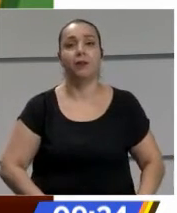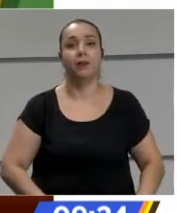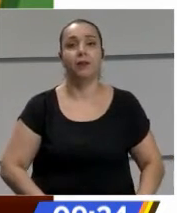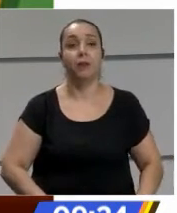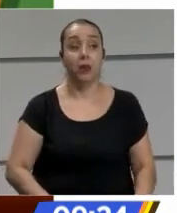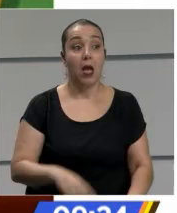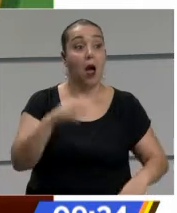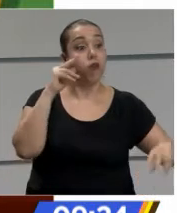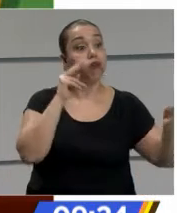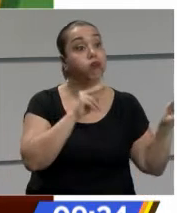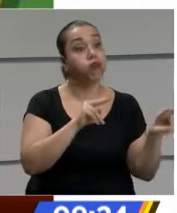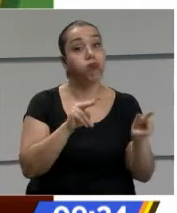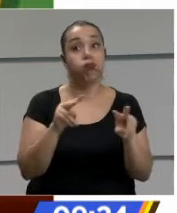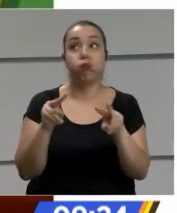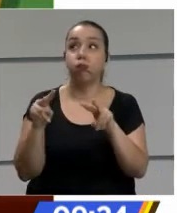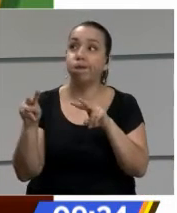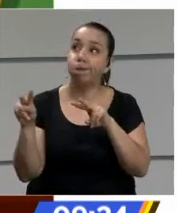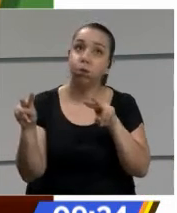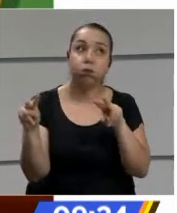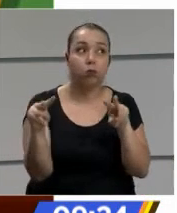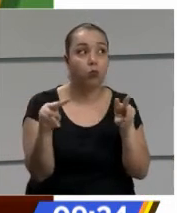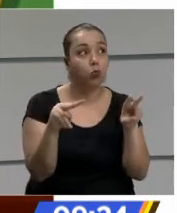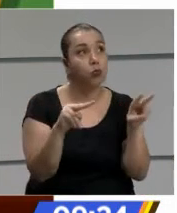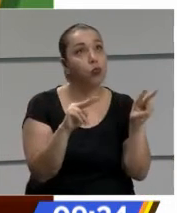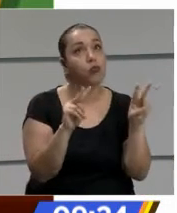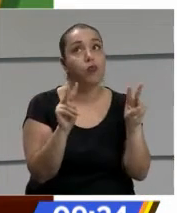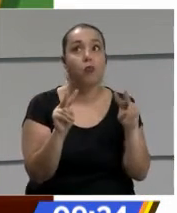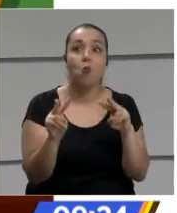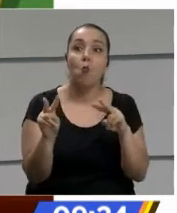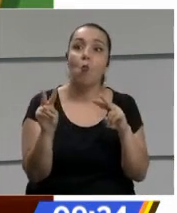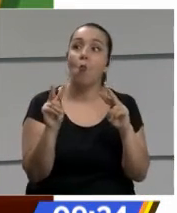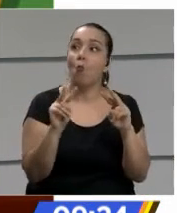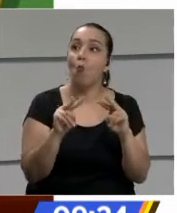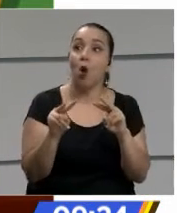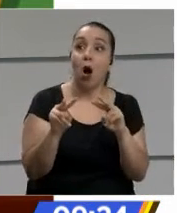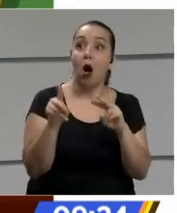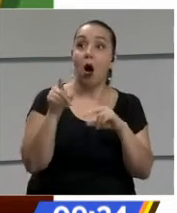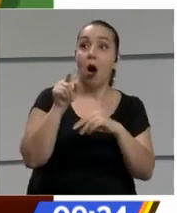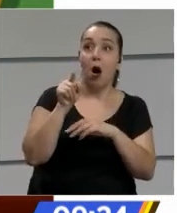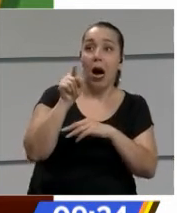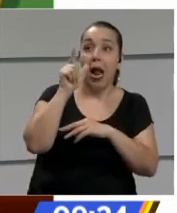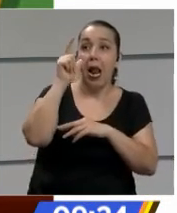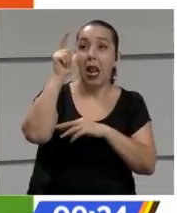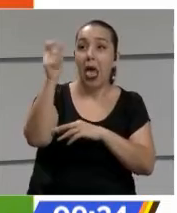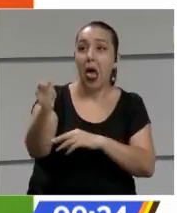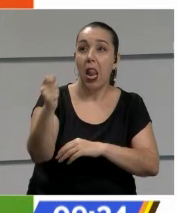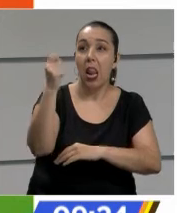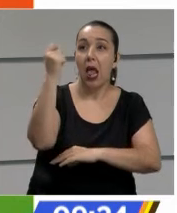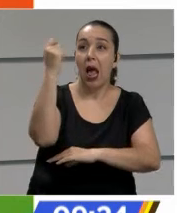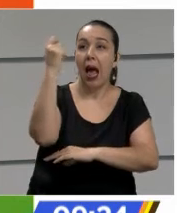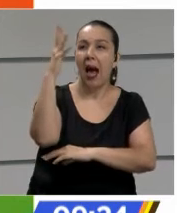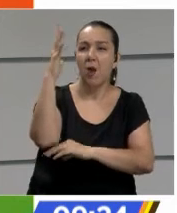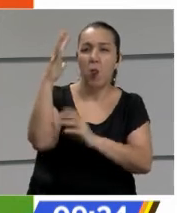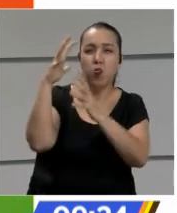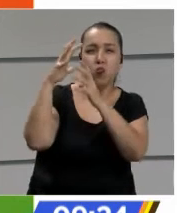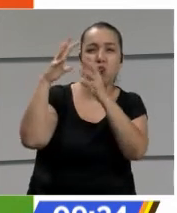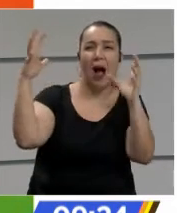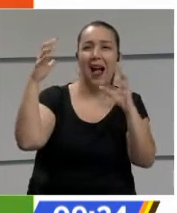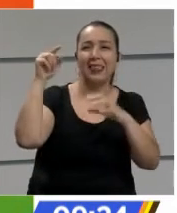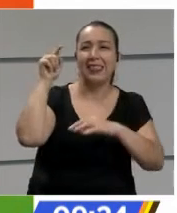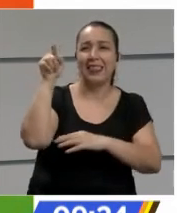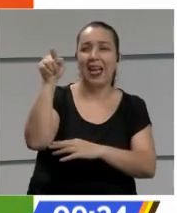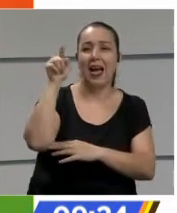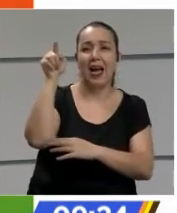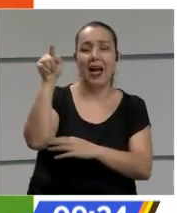Él miró alrededor y divisó un árbol gigantesco.